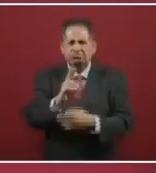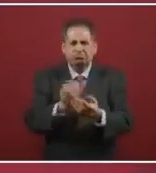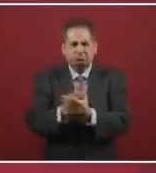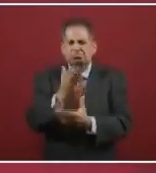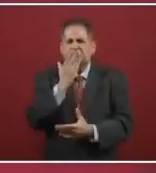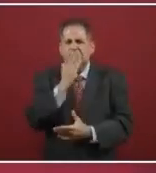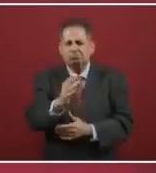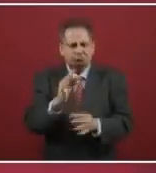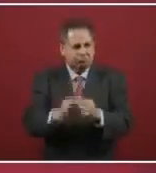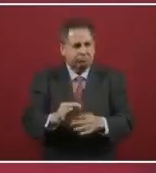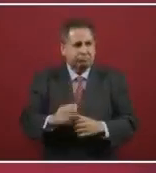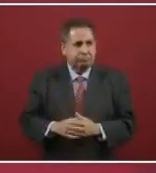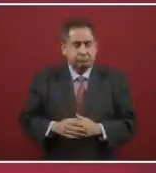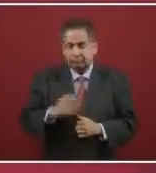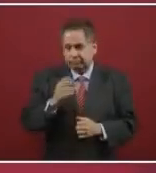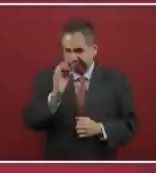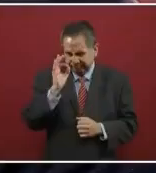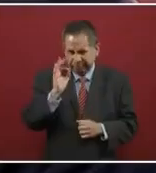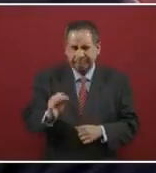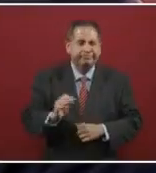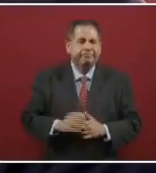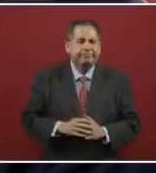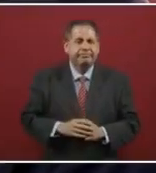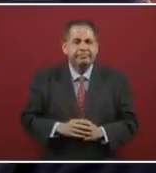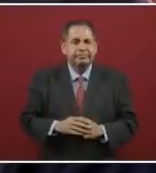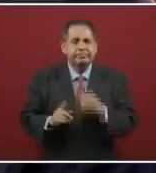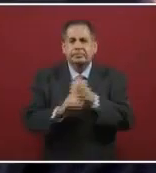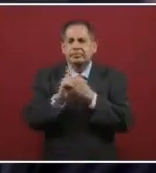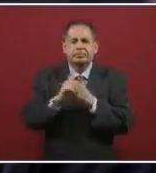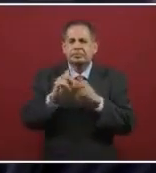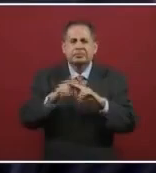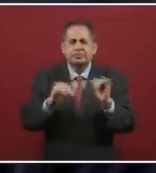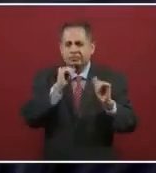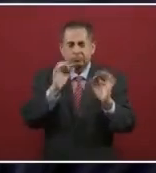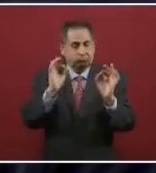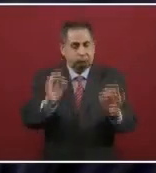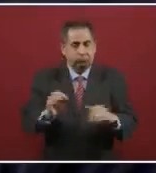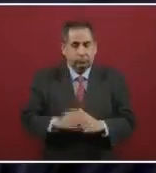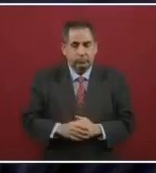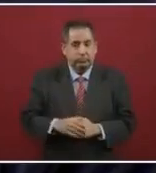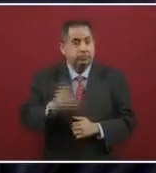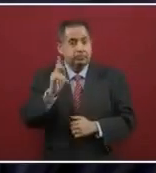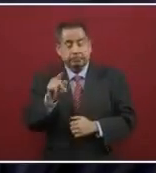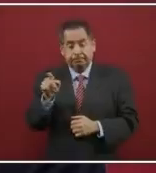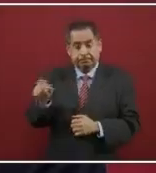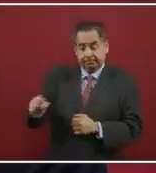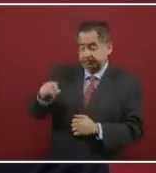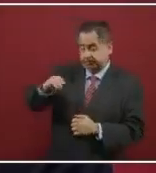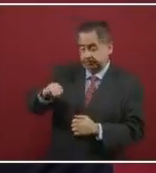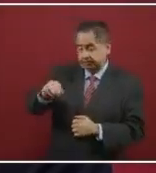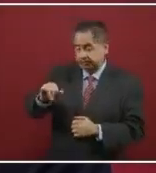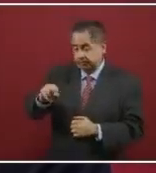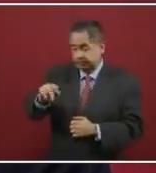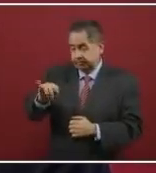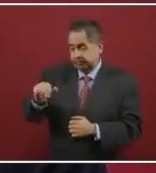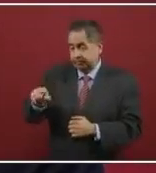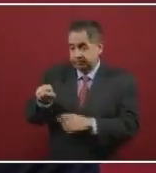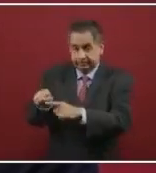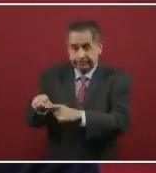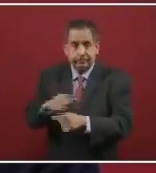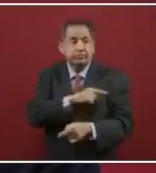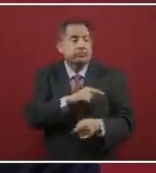país sin ningún problema. Pero lo de Minatitlán lo utilizaron